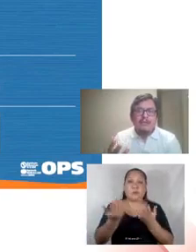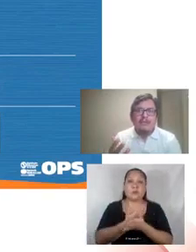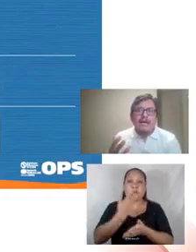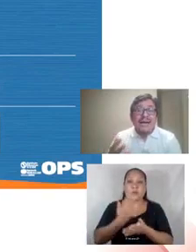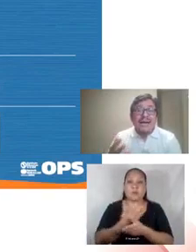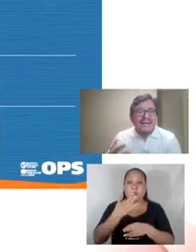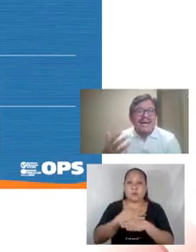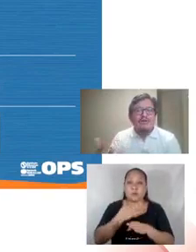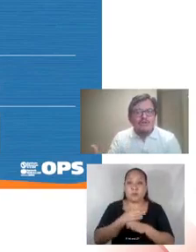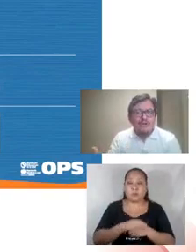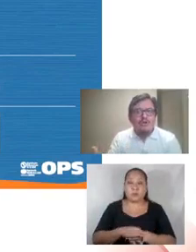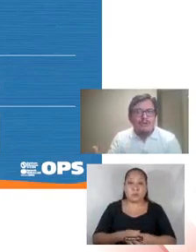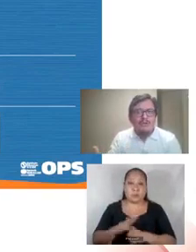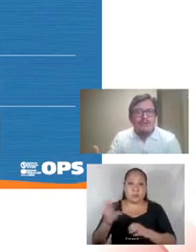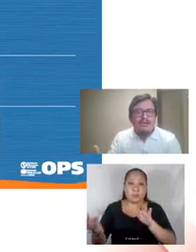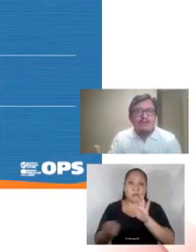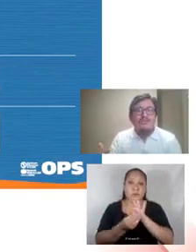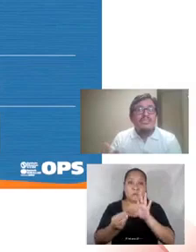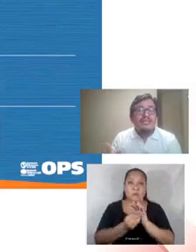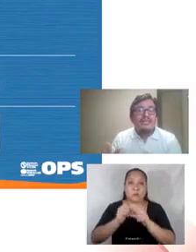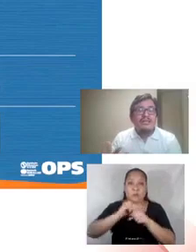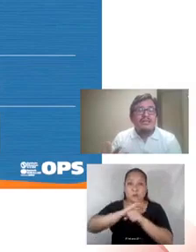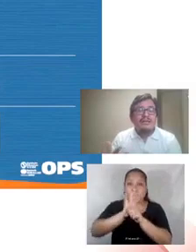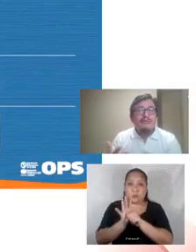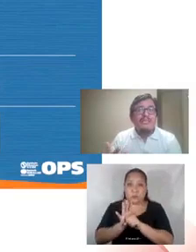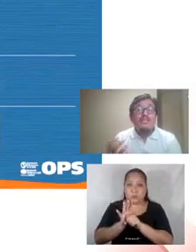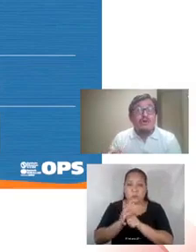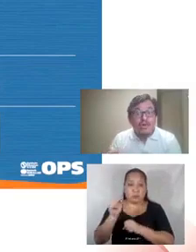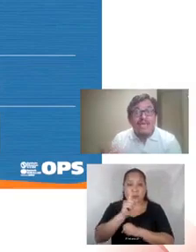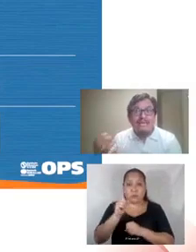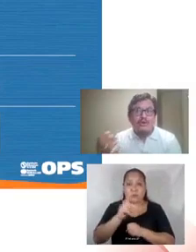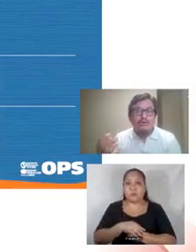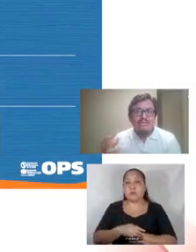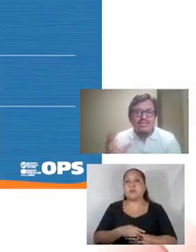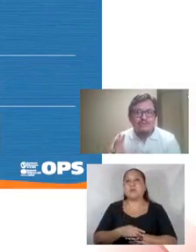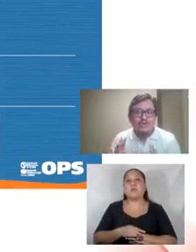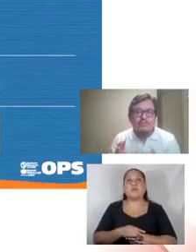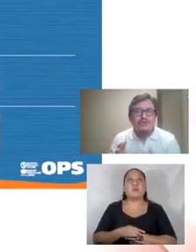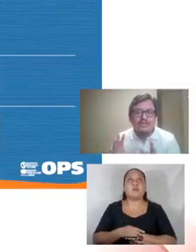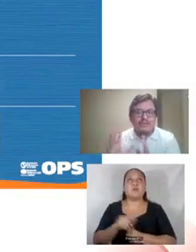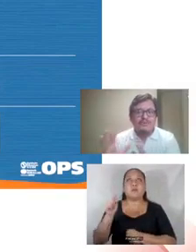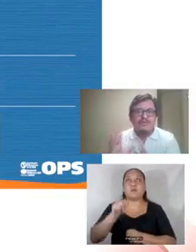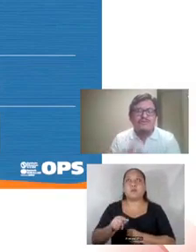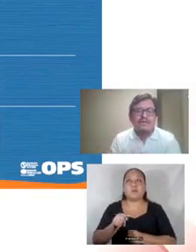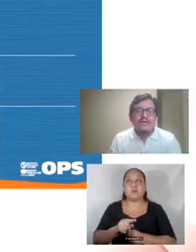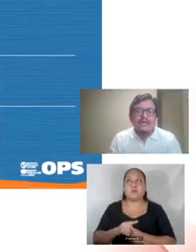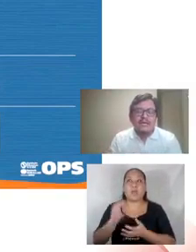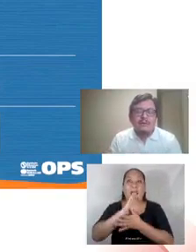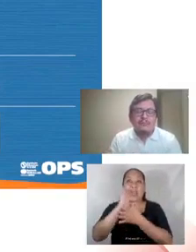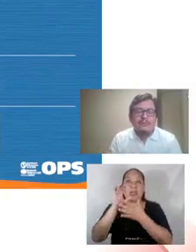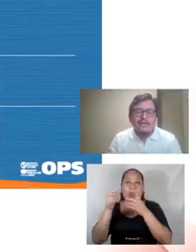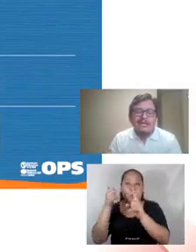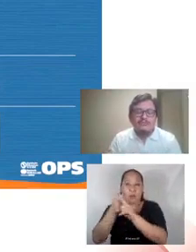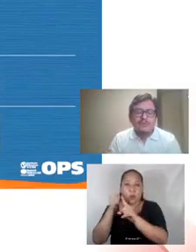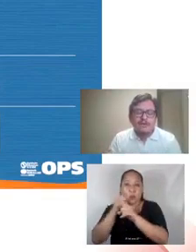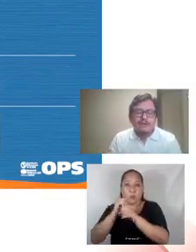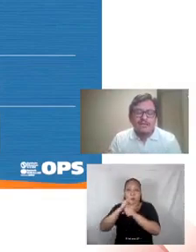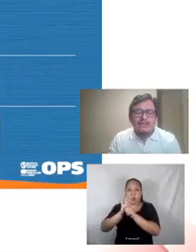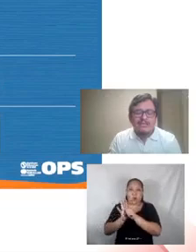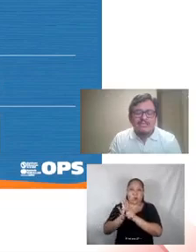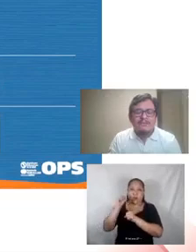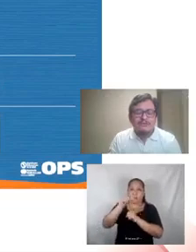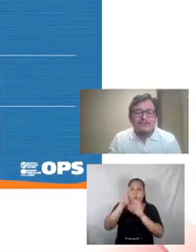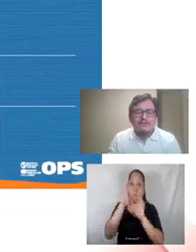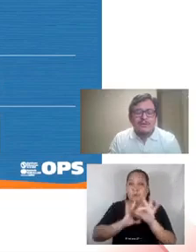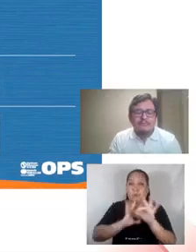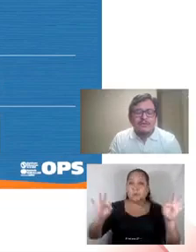síntomas agregados al COVID que no tienen una etiología del COVID. Y eso es muy importante y por eso es muy valiosa